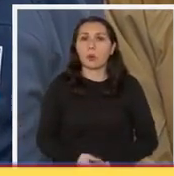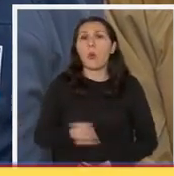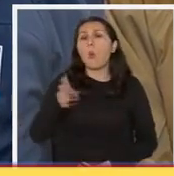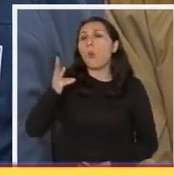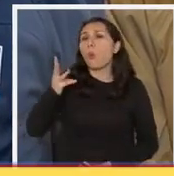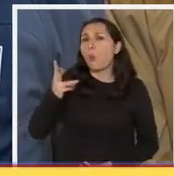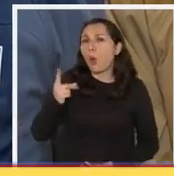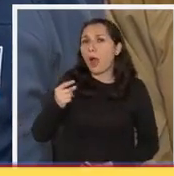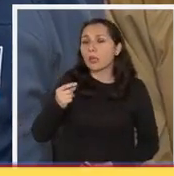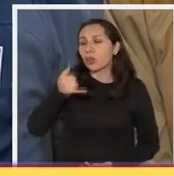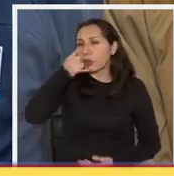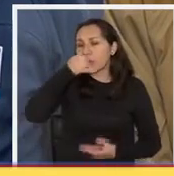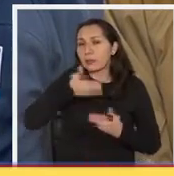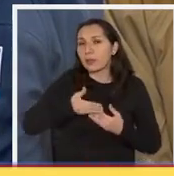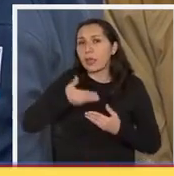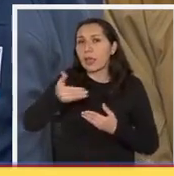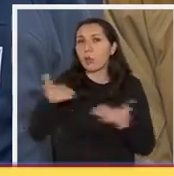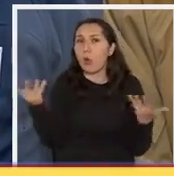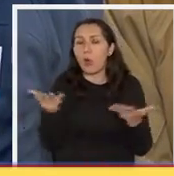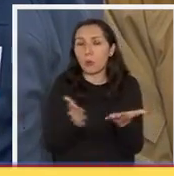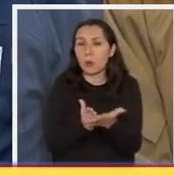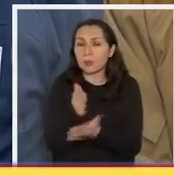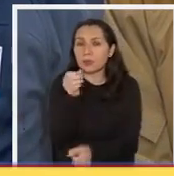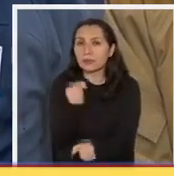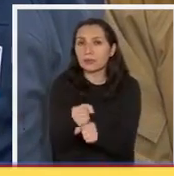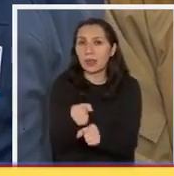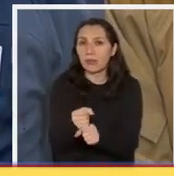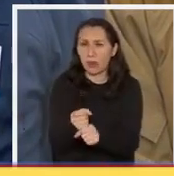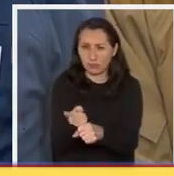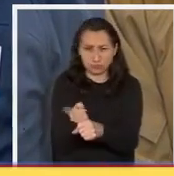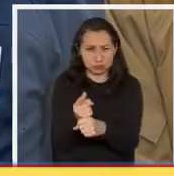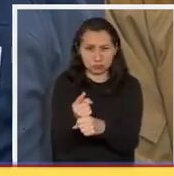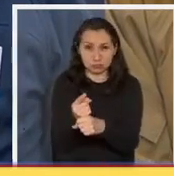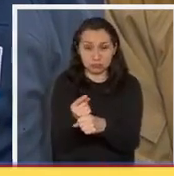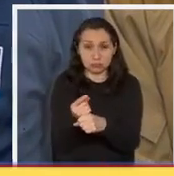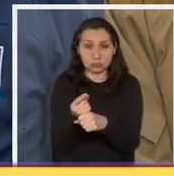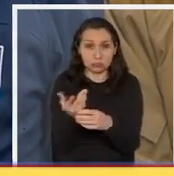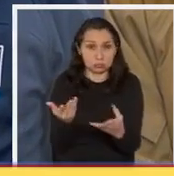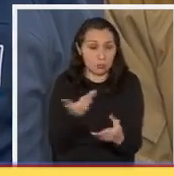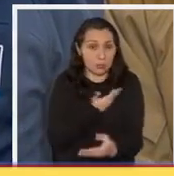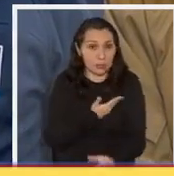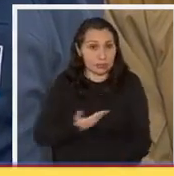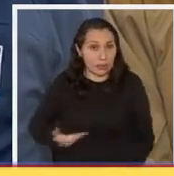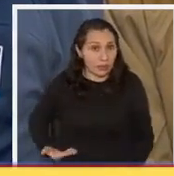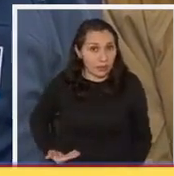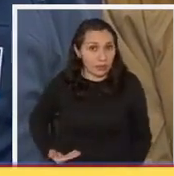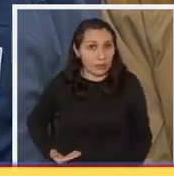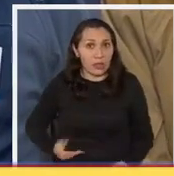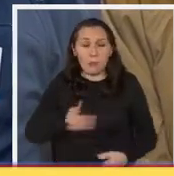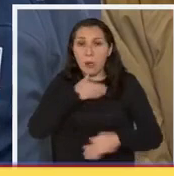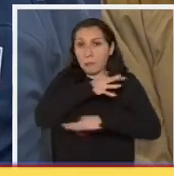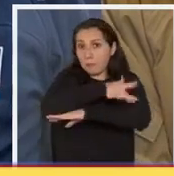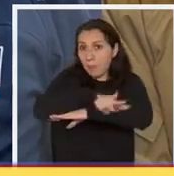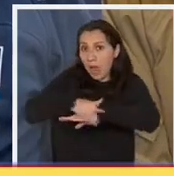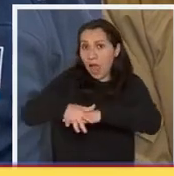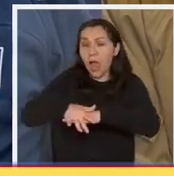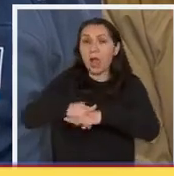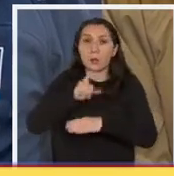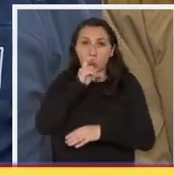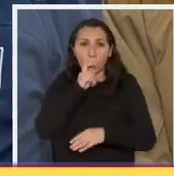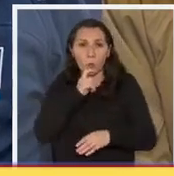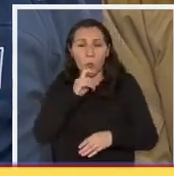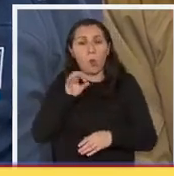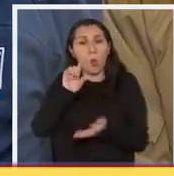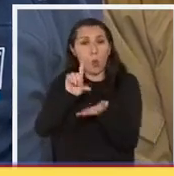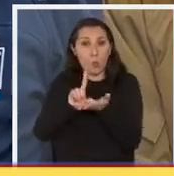¿Cuánto se le va a dar? ¿Cómo lo va a empezar a trabajar de inmediato, señor presidente, para la Costa Curicana y, por supuesto, en la